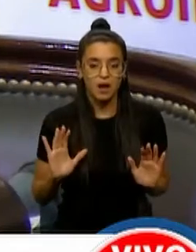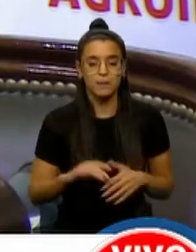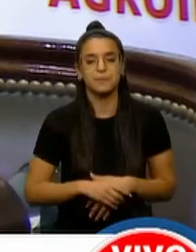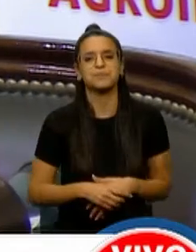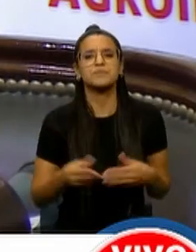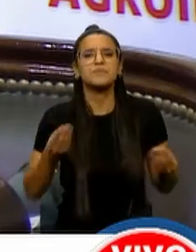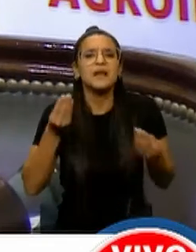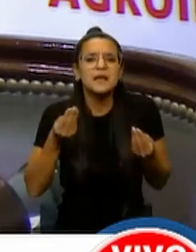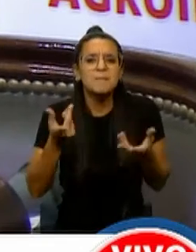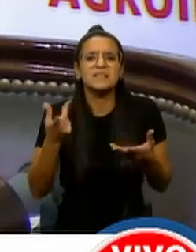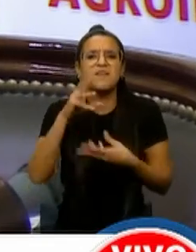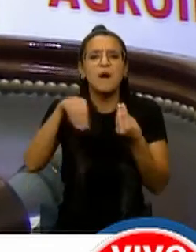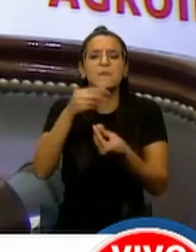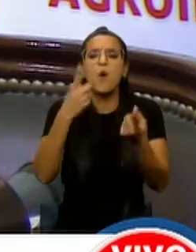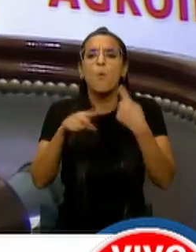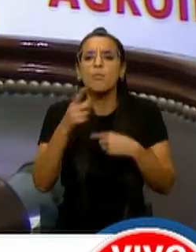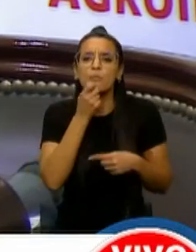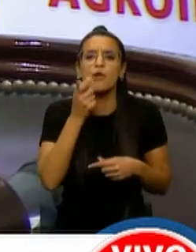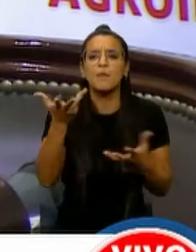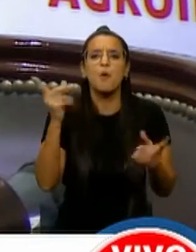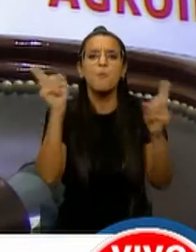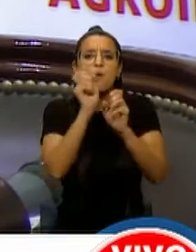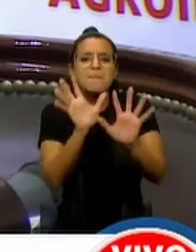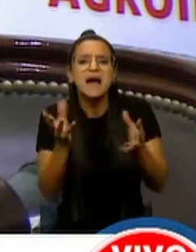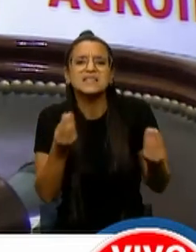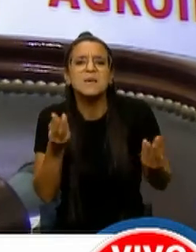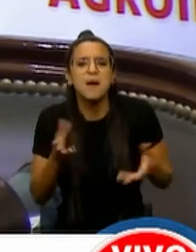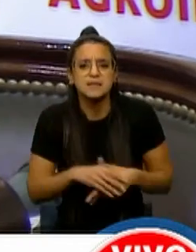¿Y qué pasa con una familia cuando viene con uno de estos problemas?